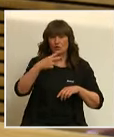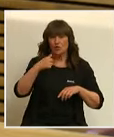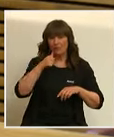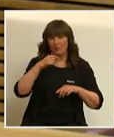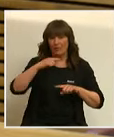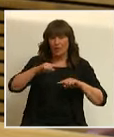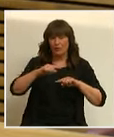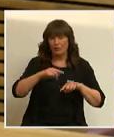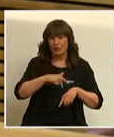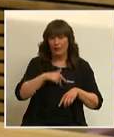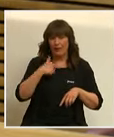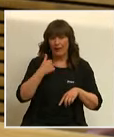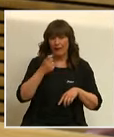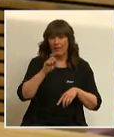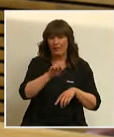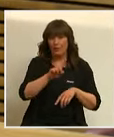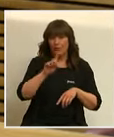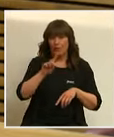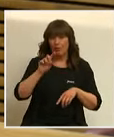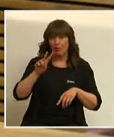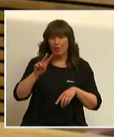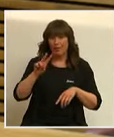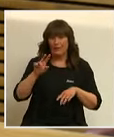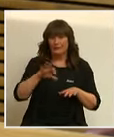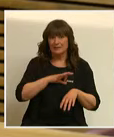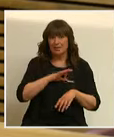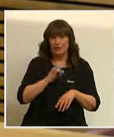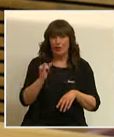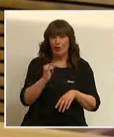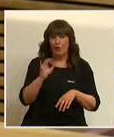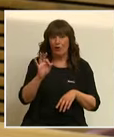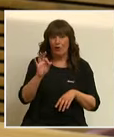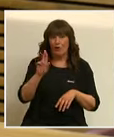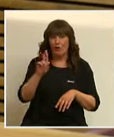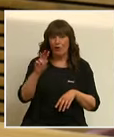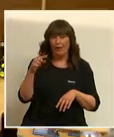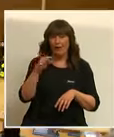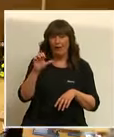d'Emergències del 112, el senyor Jorge Suárez Torres.